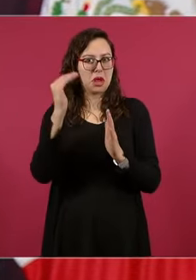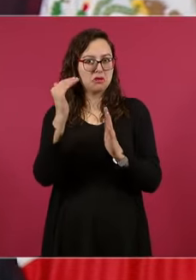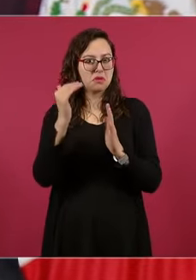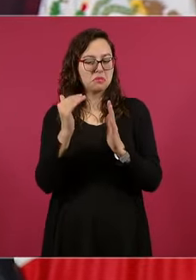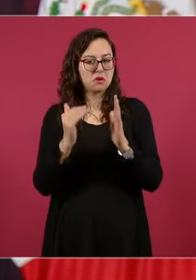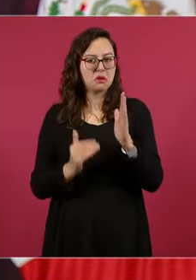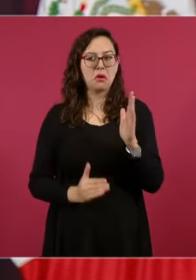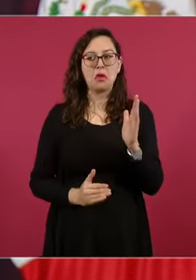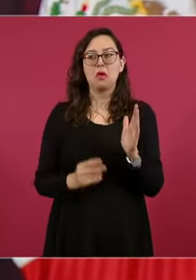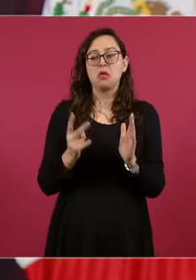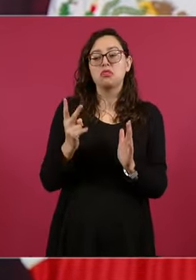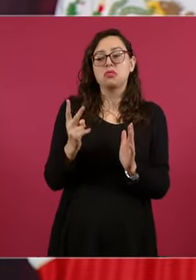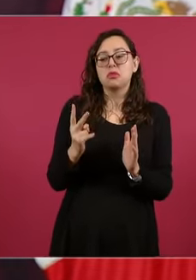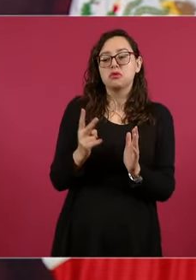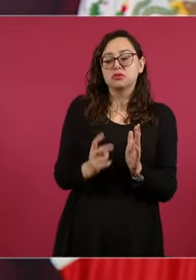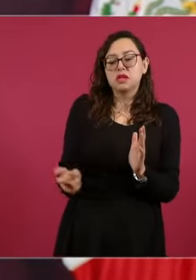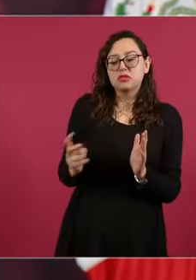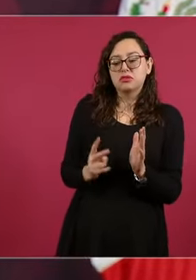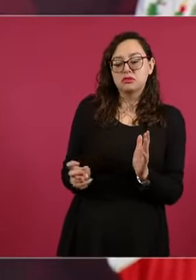Que